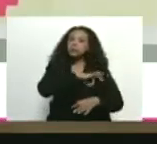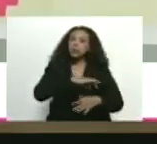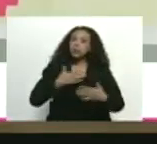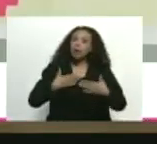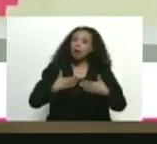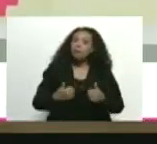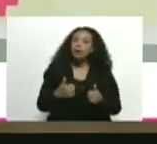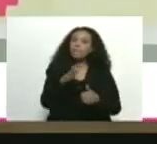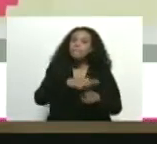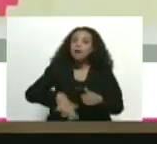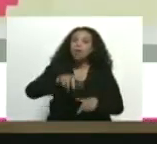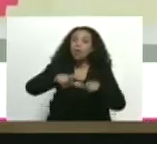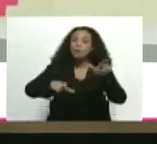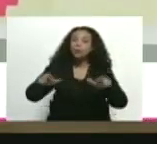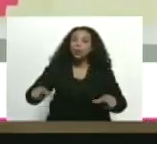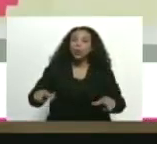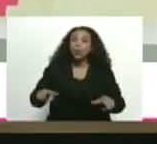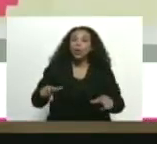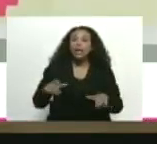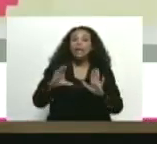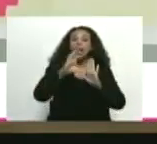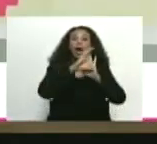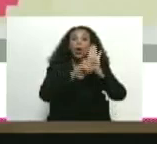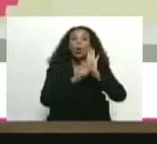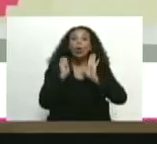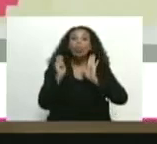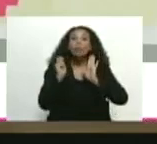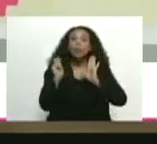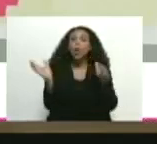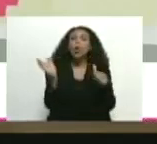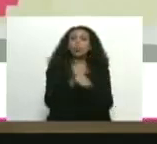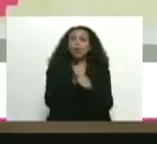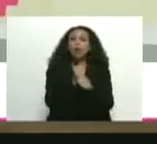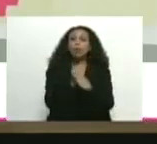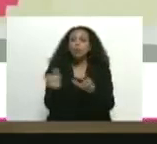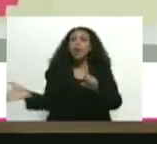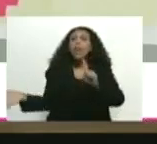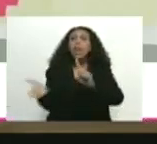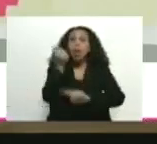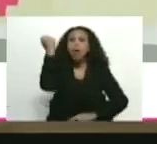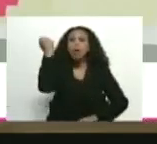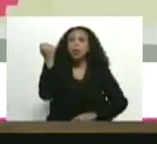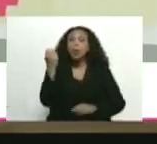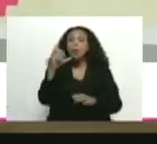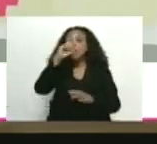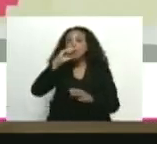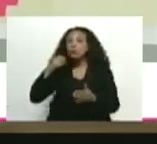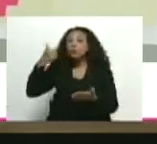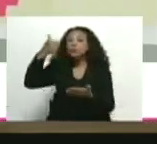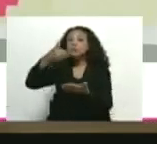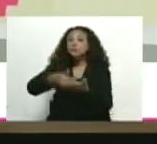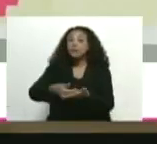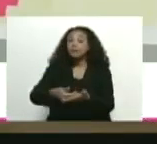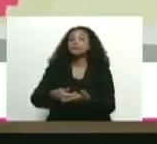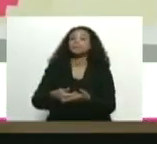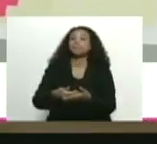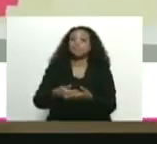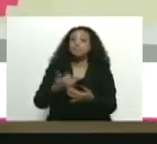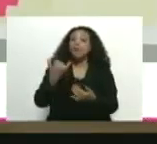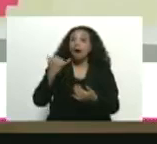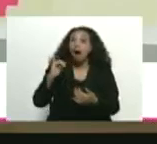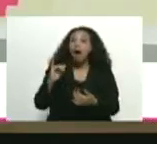bienestar que está en la Constitución y que logramos instalar durante muchos años y que ahora hay